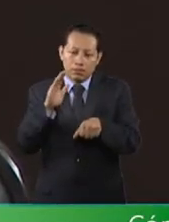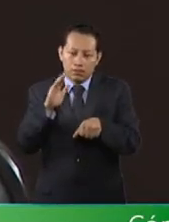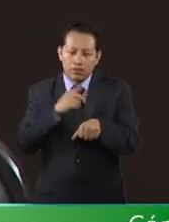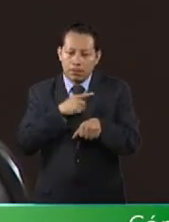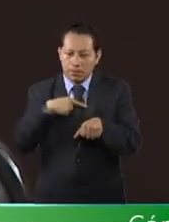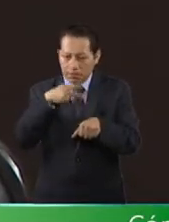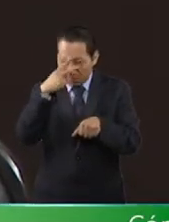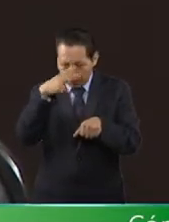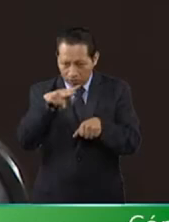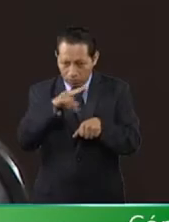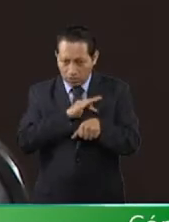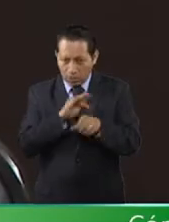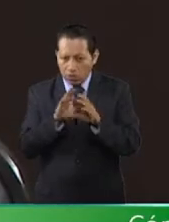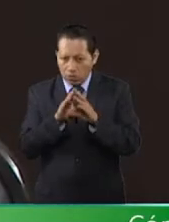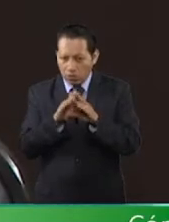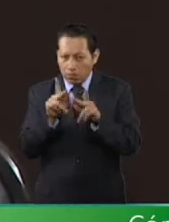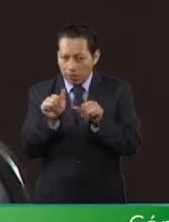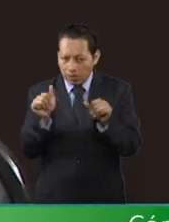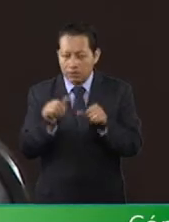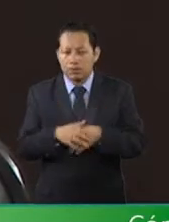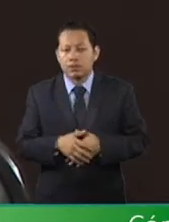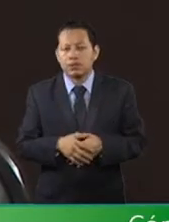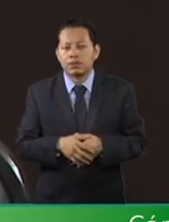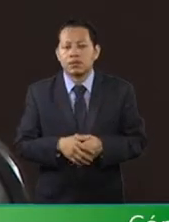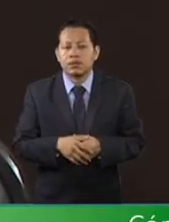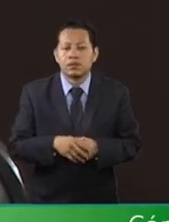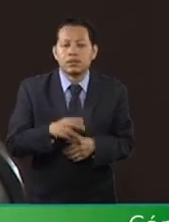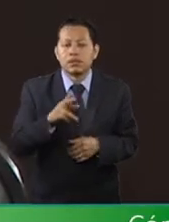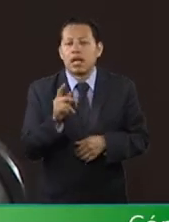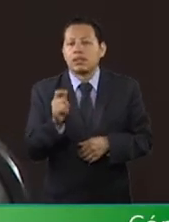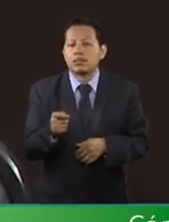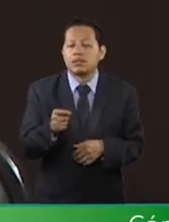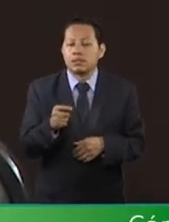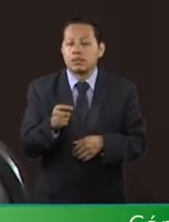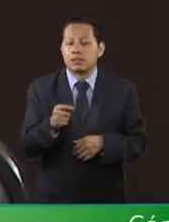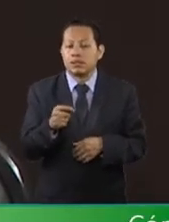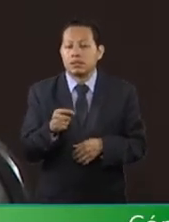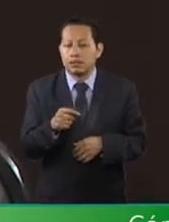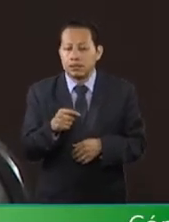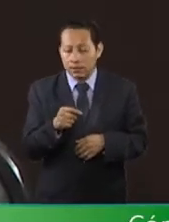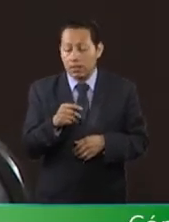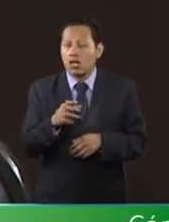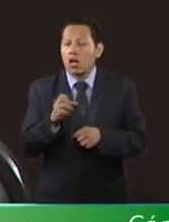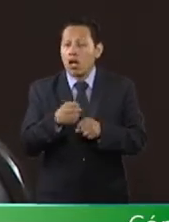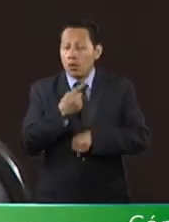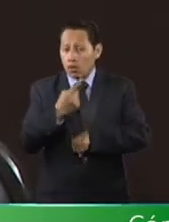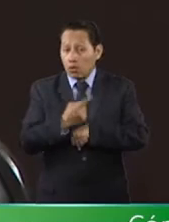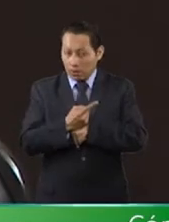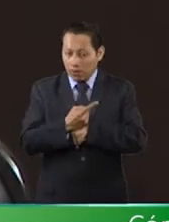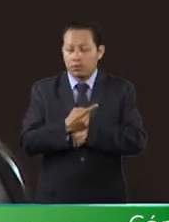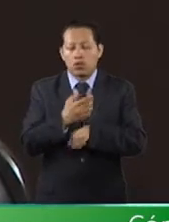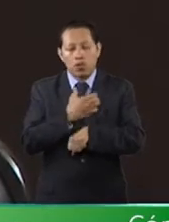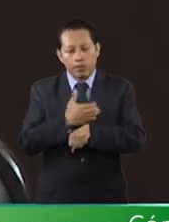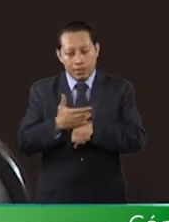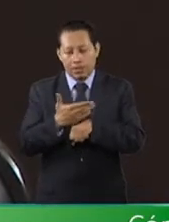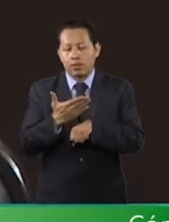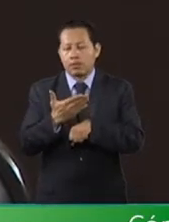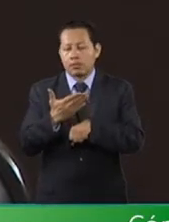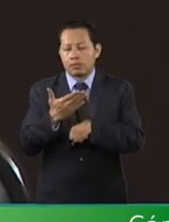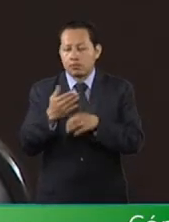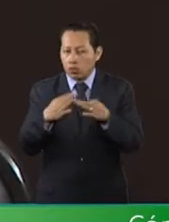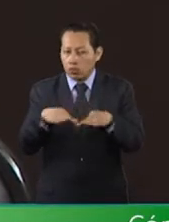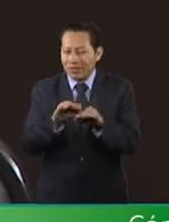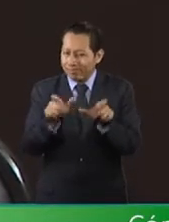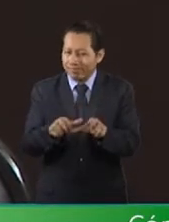debemos a México la paz no sigamos dejando pasar oportunidades compañeras y y